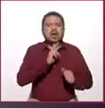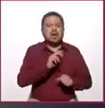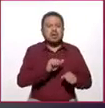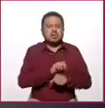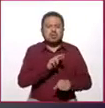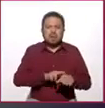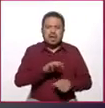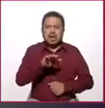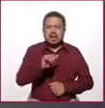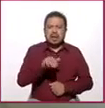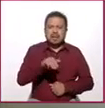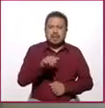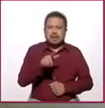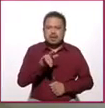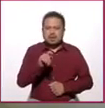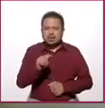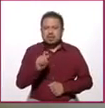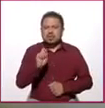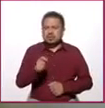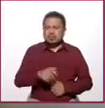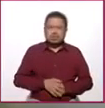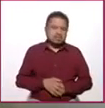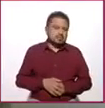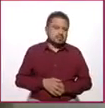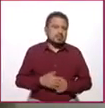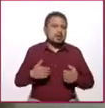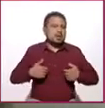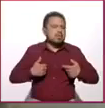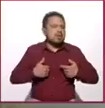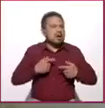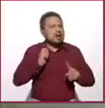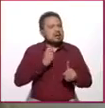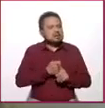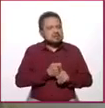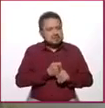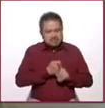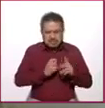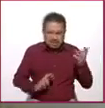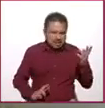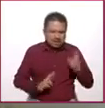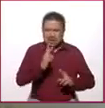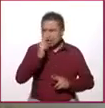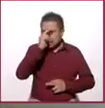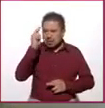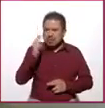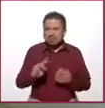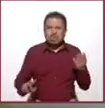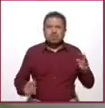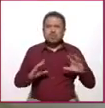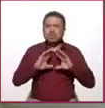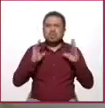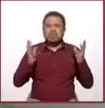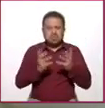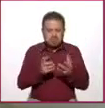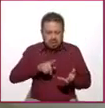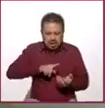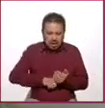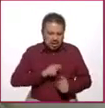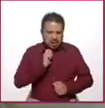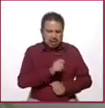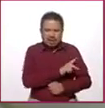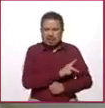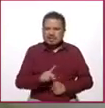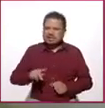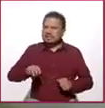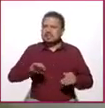autor. Es una aventura en la Revolución Mexicana, en un mundo paralelo, habitado por